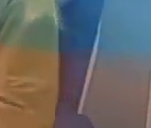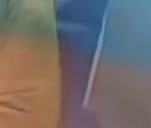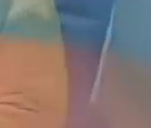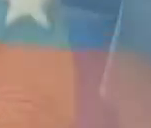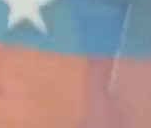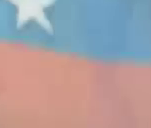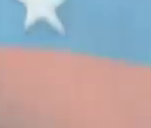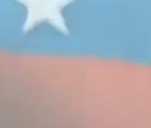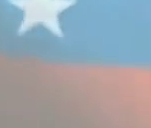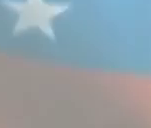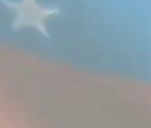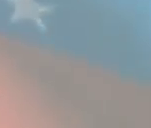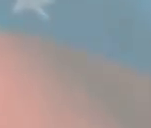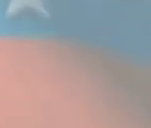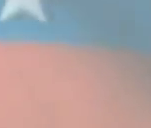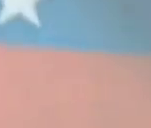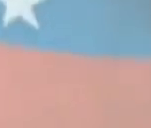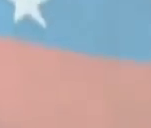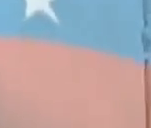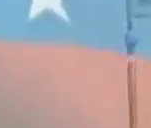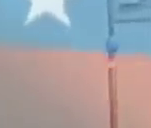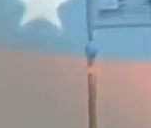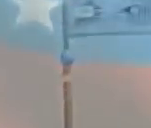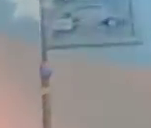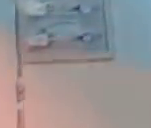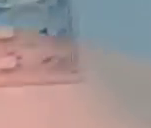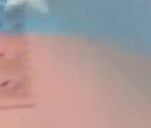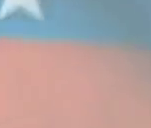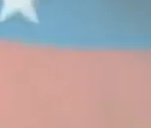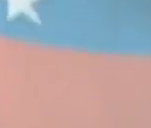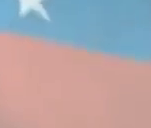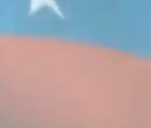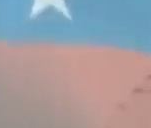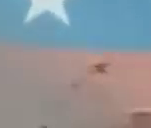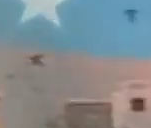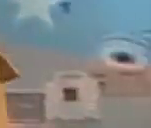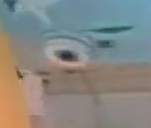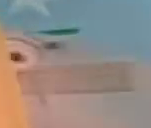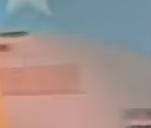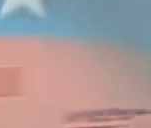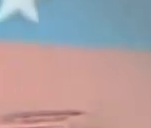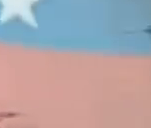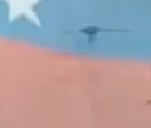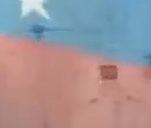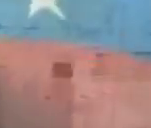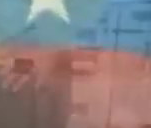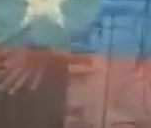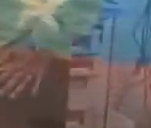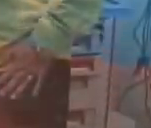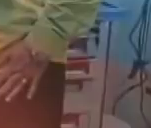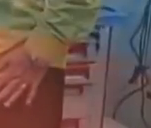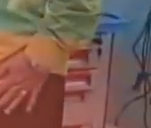inversión social sagrada para la revolución, de esta manera, al son de